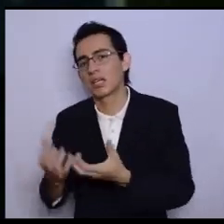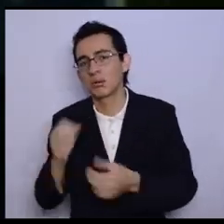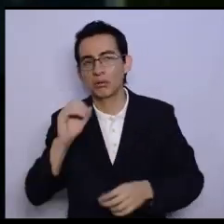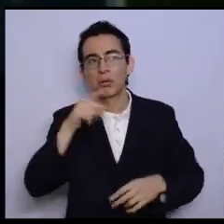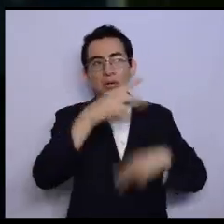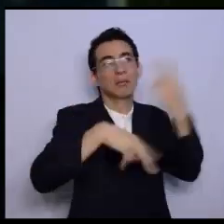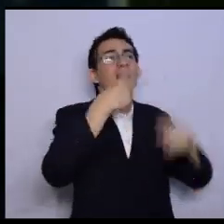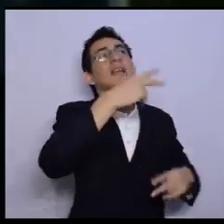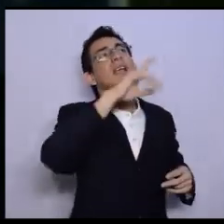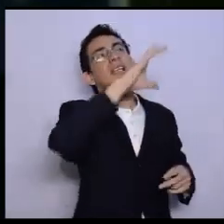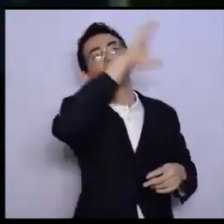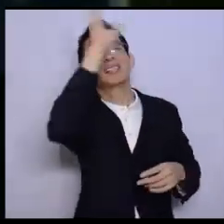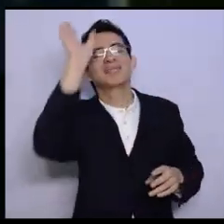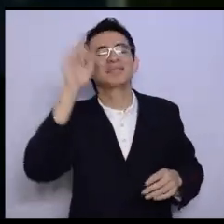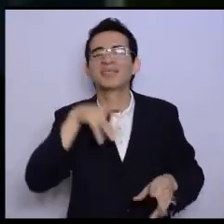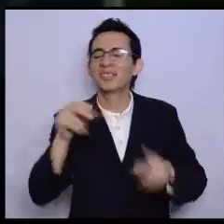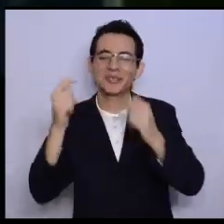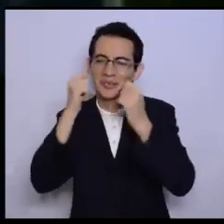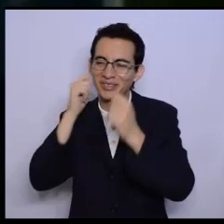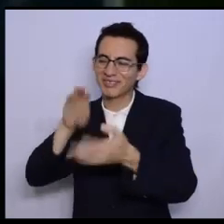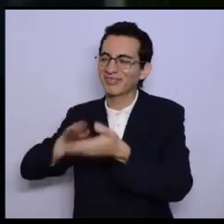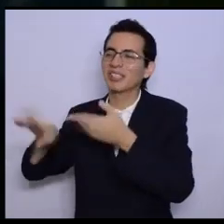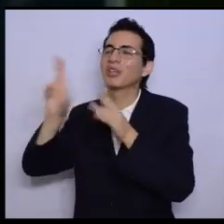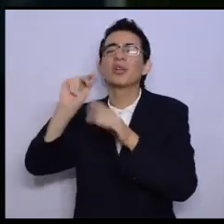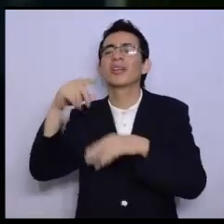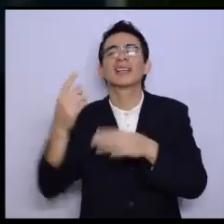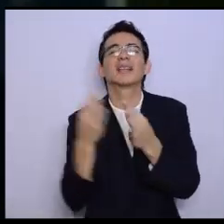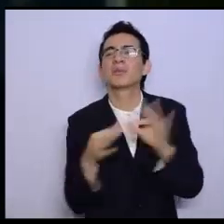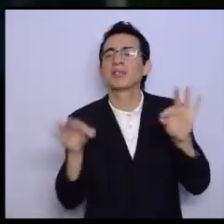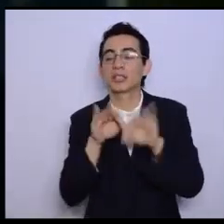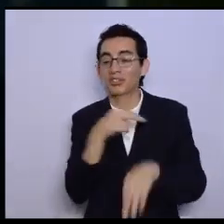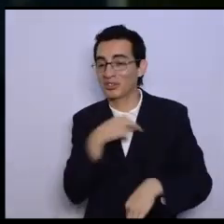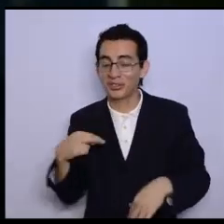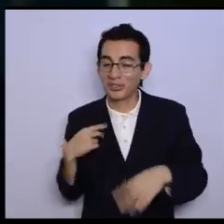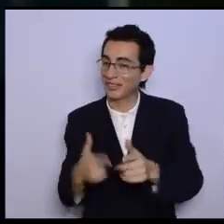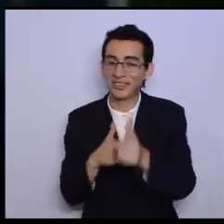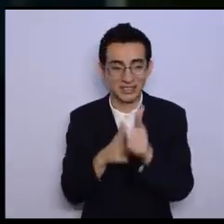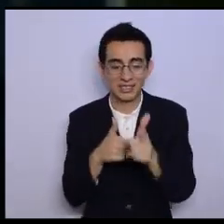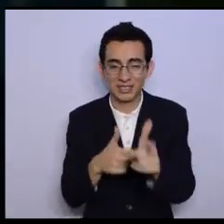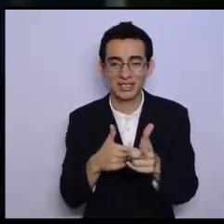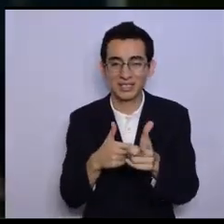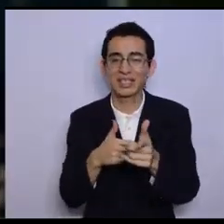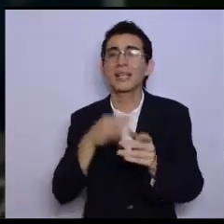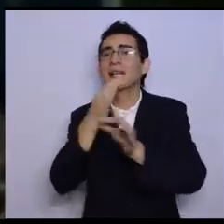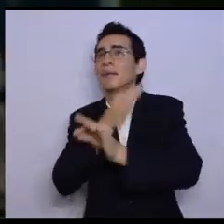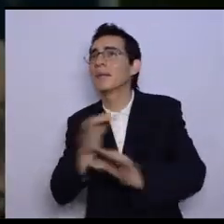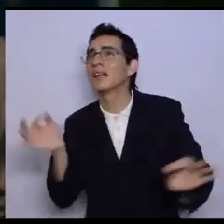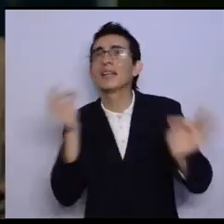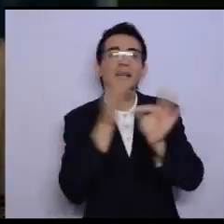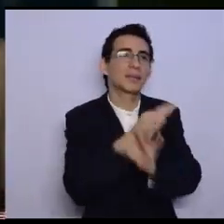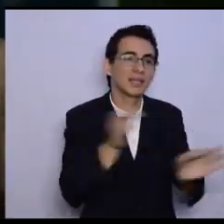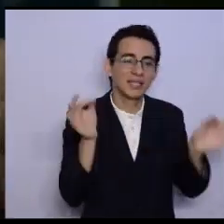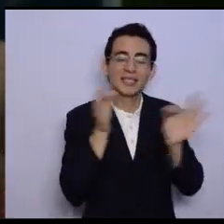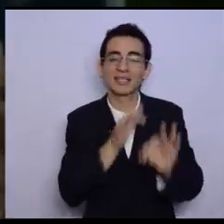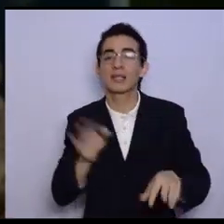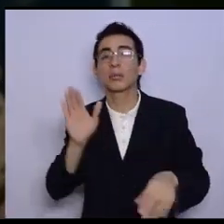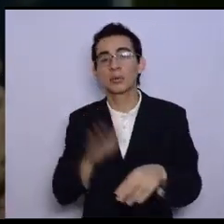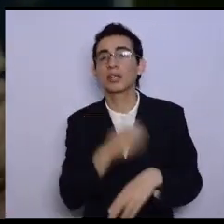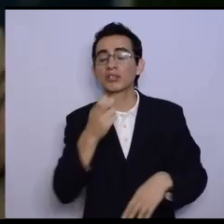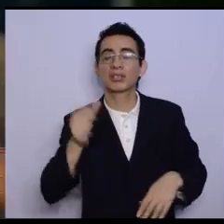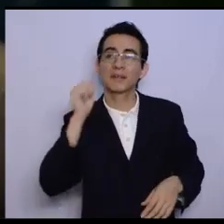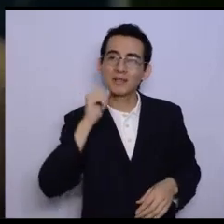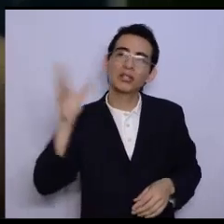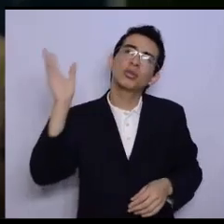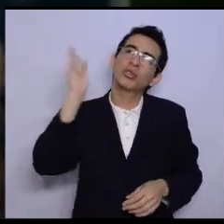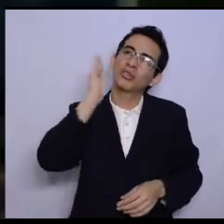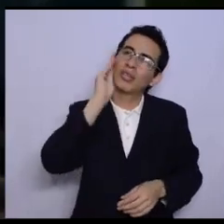que prediquen el Evangelio y dejen las experiencias personales. Pues eso no es lo importante, dice. Yo escuché palabras y